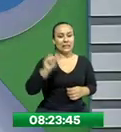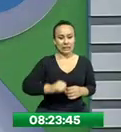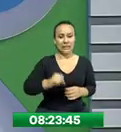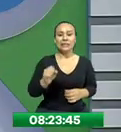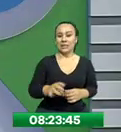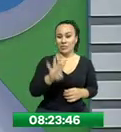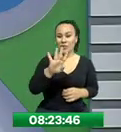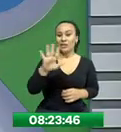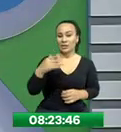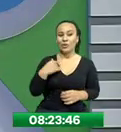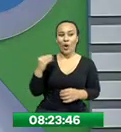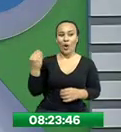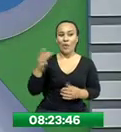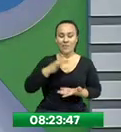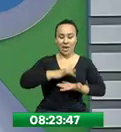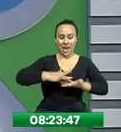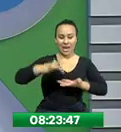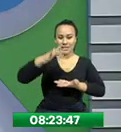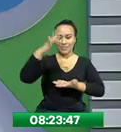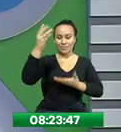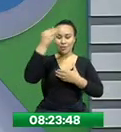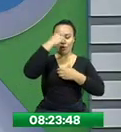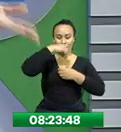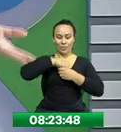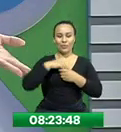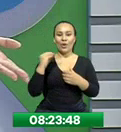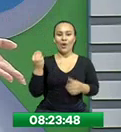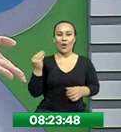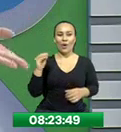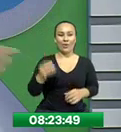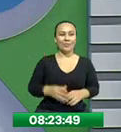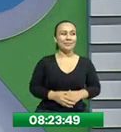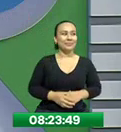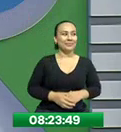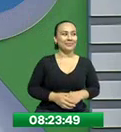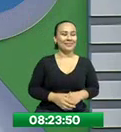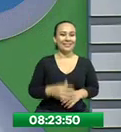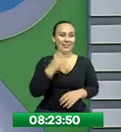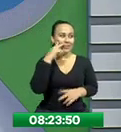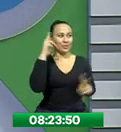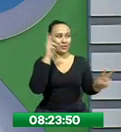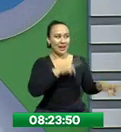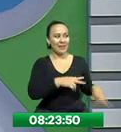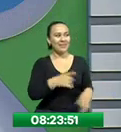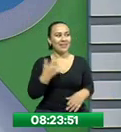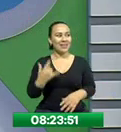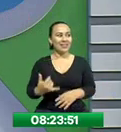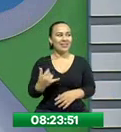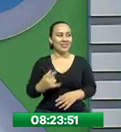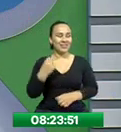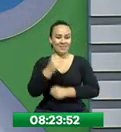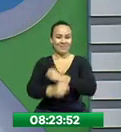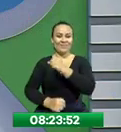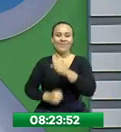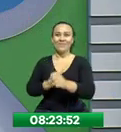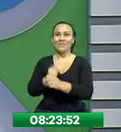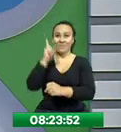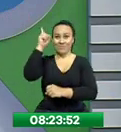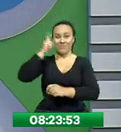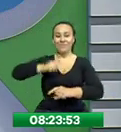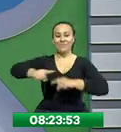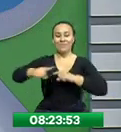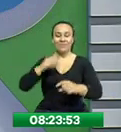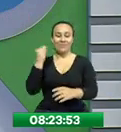eso le estamos digo. Bien, además, el espíritu de juventud se lo lleva por dentro. ¿Sí o no, señor productor? Pero no se le nota, pues. Que recientemente cumplió años y él